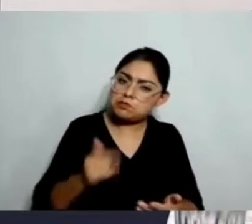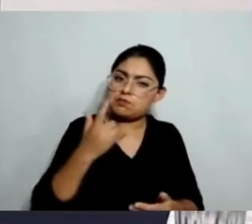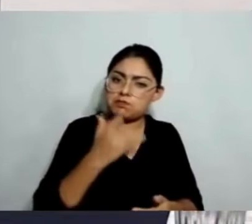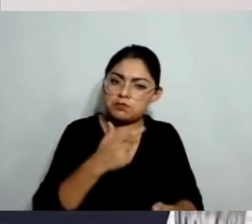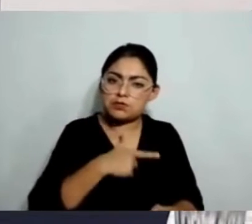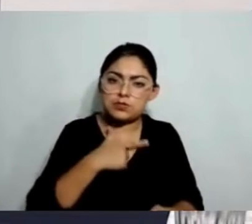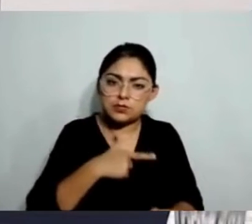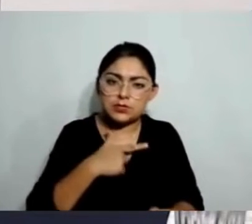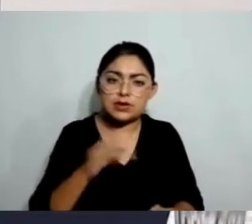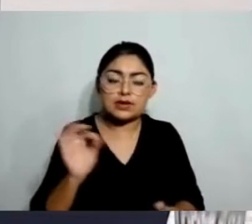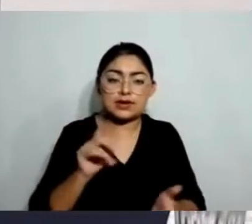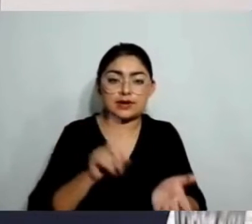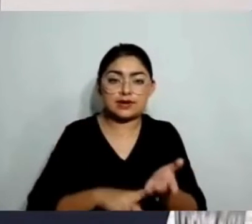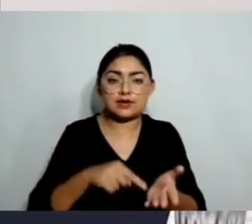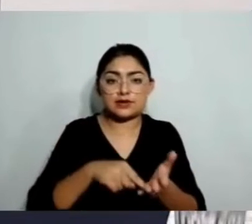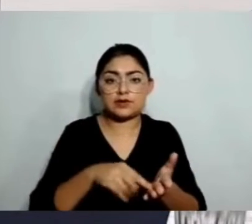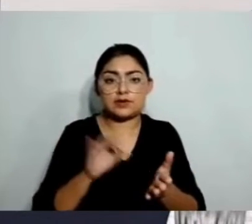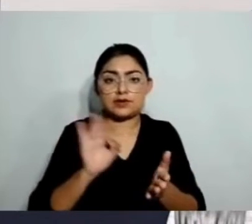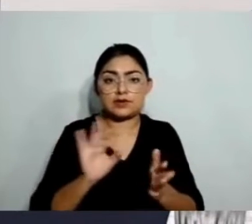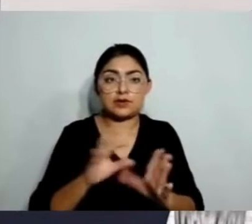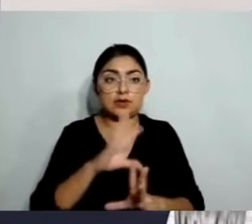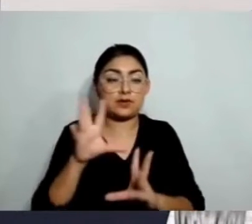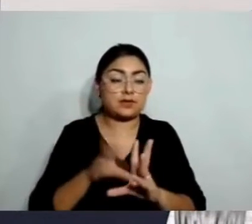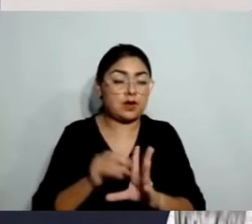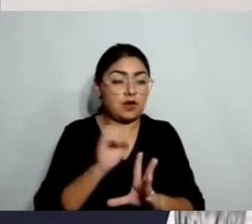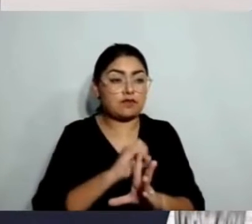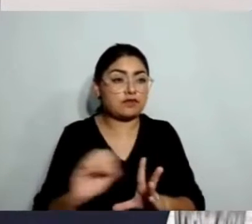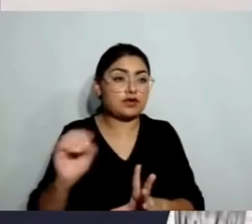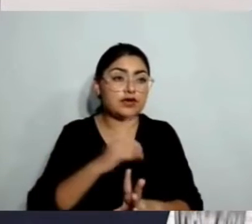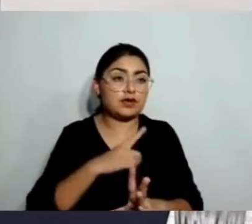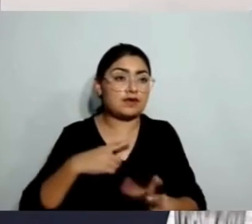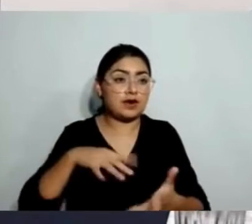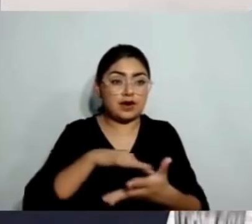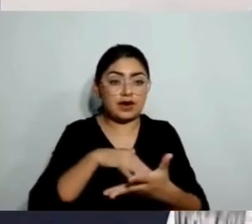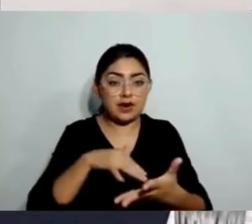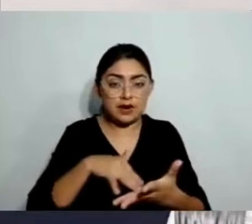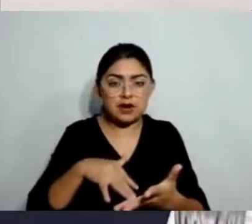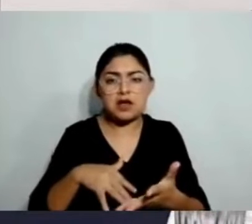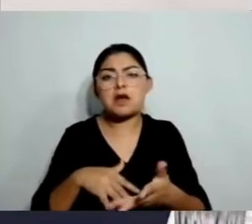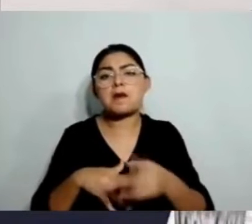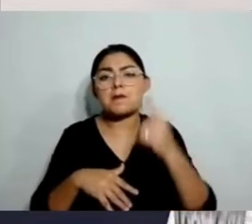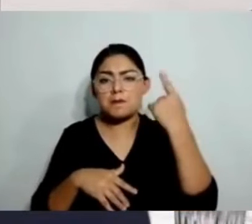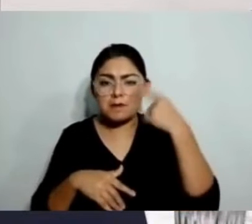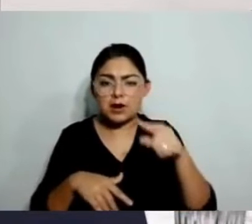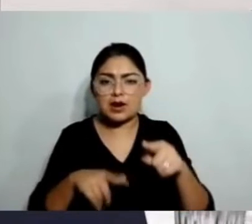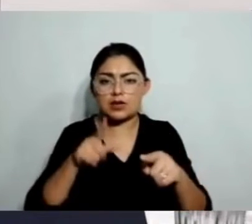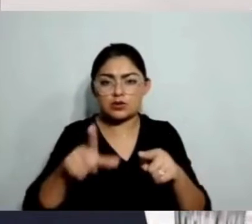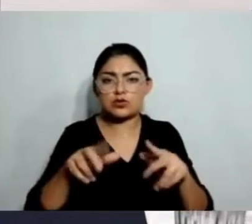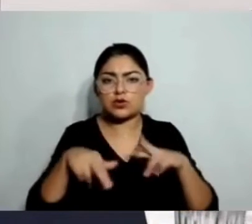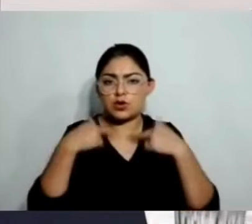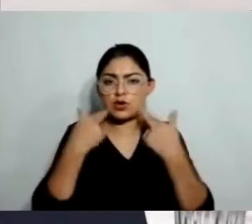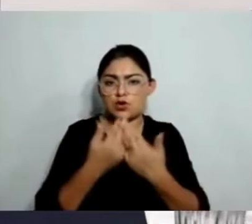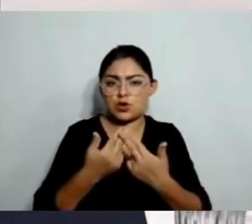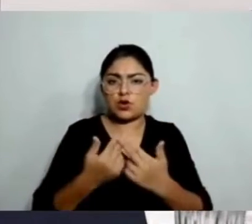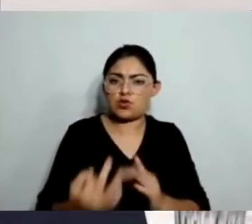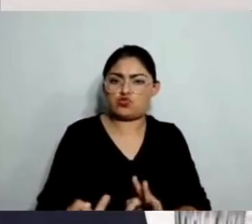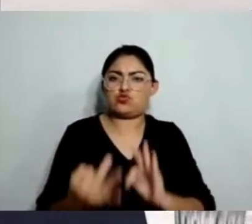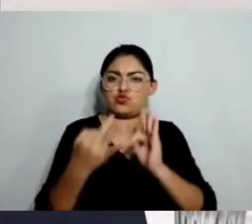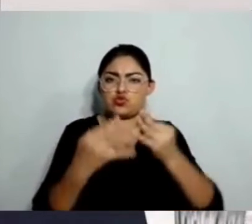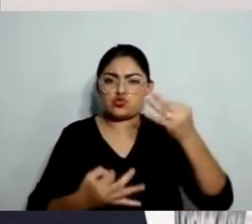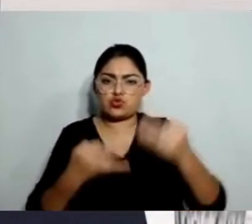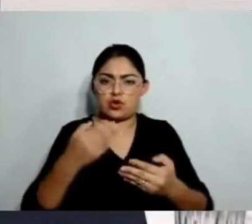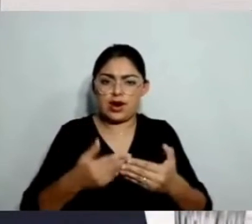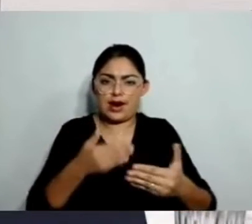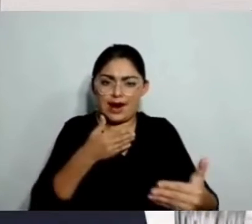de buró pero sí creo una lectura que podría ayudar para antes de entrar a audiencia para preparar una